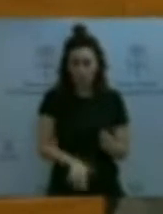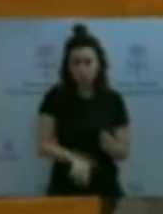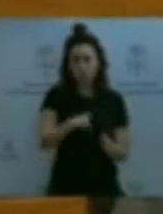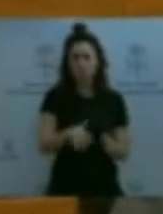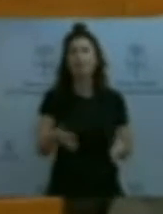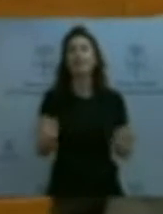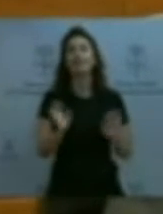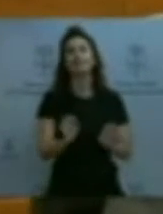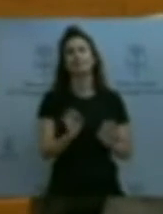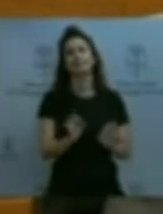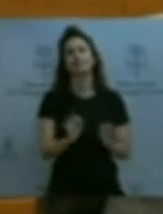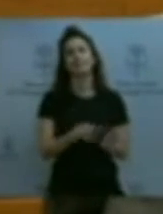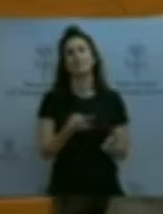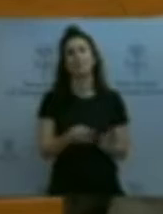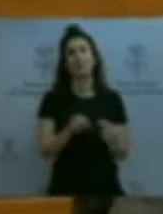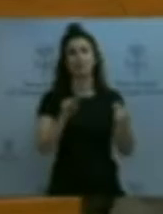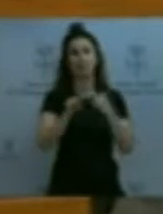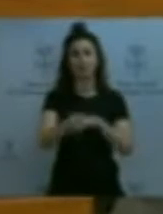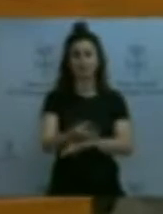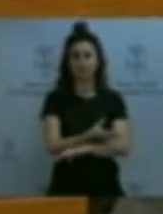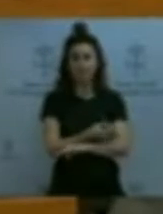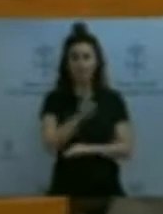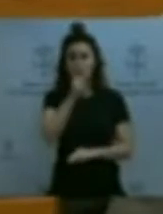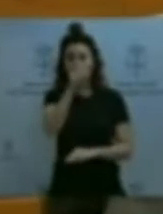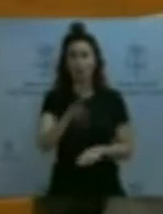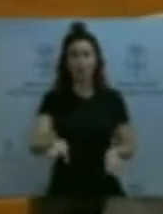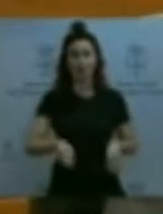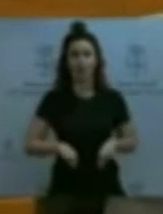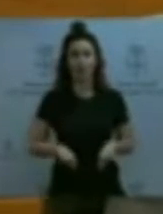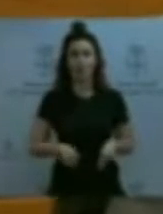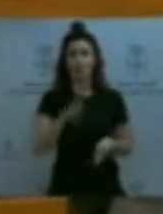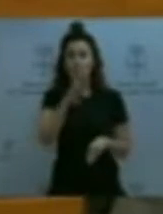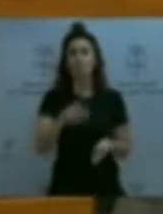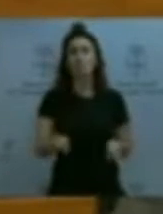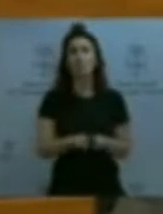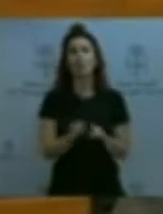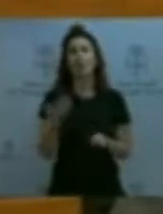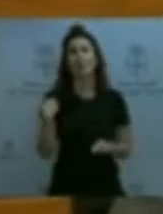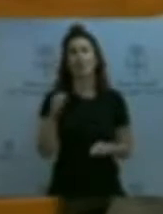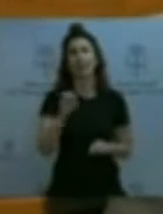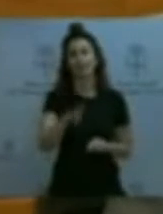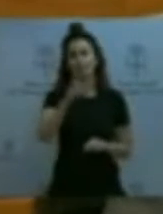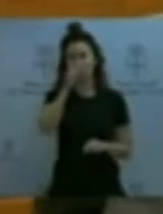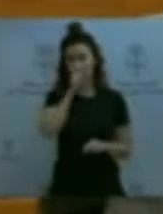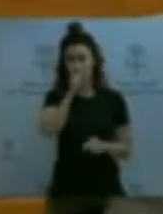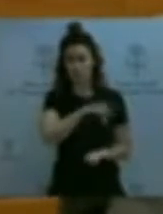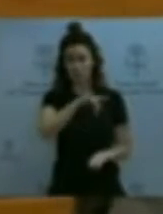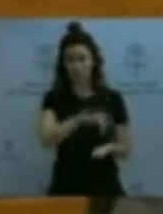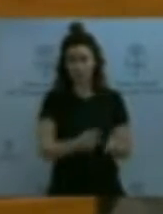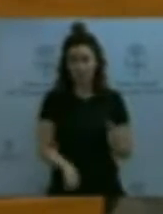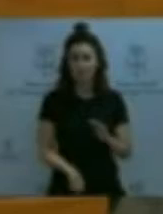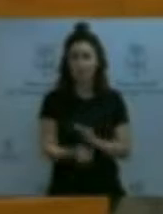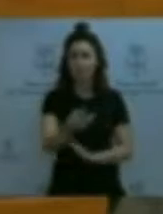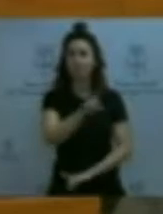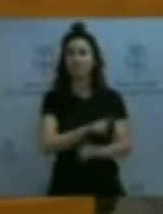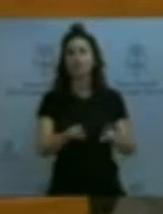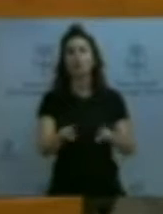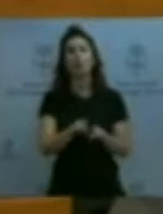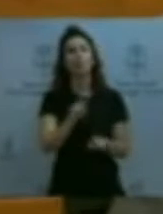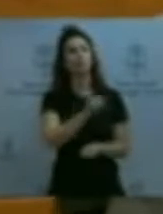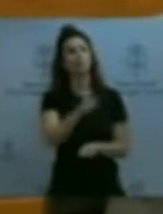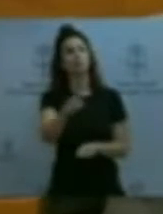sea por una motivación sectaria, como fue hace 14 años, o bien sea por una cuestión de venganza entre ustedes, que es lo que está sucediendo ahora. Y, por